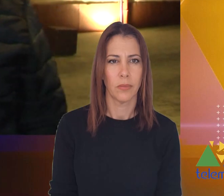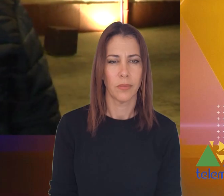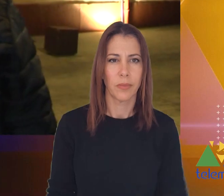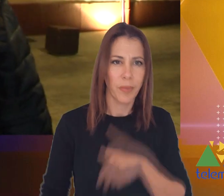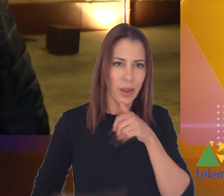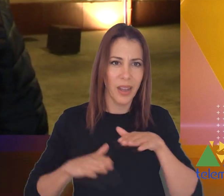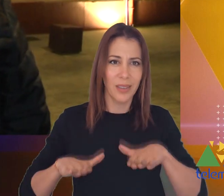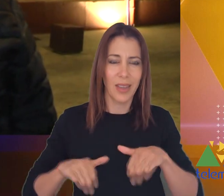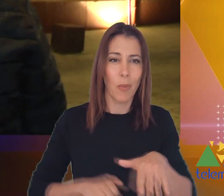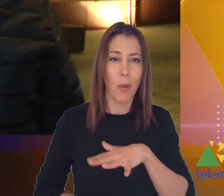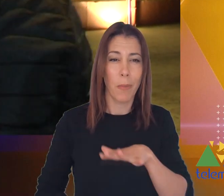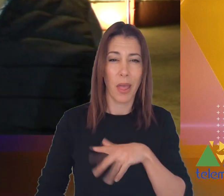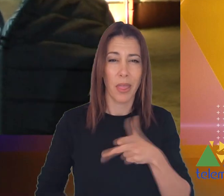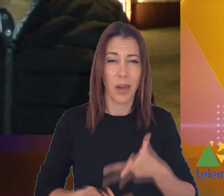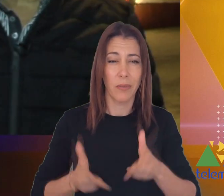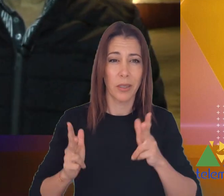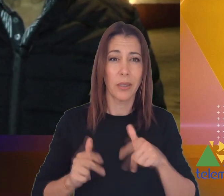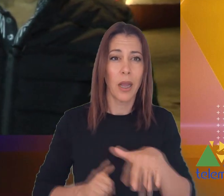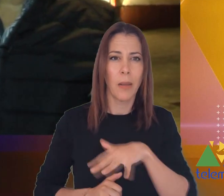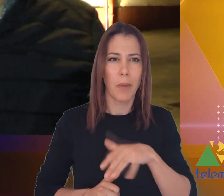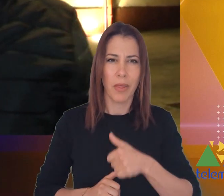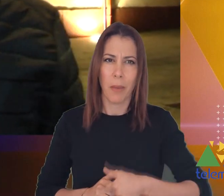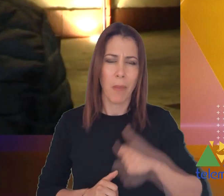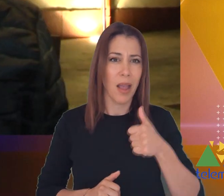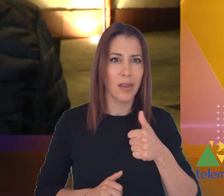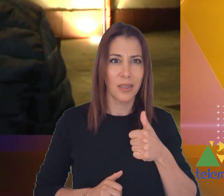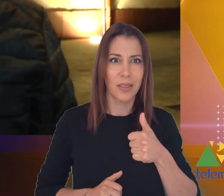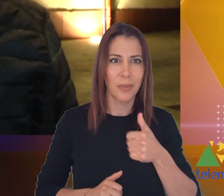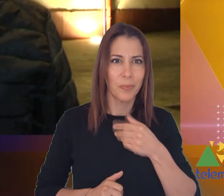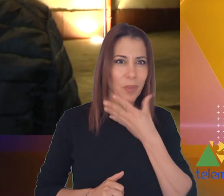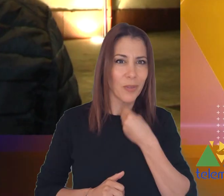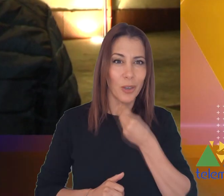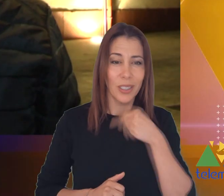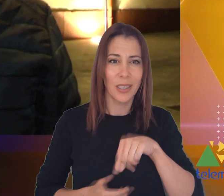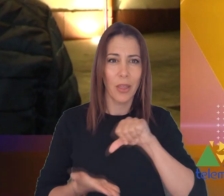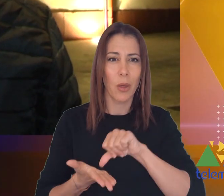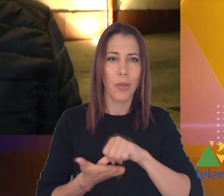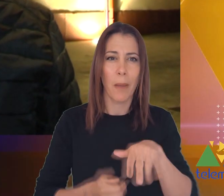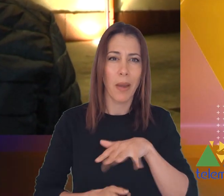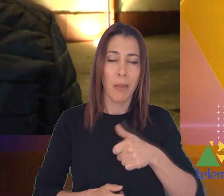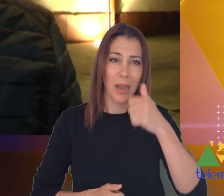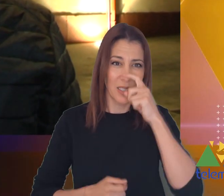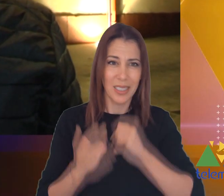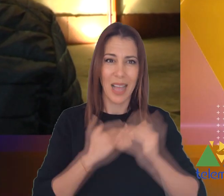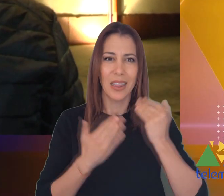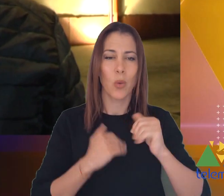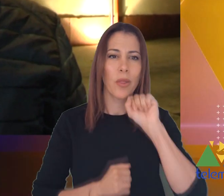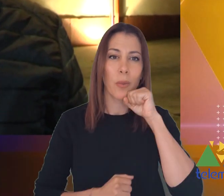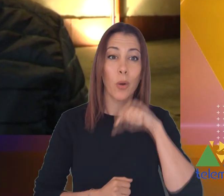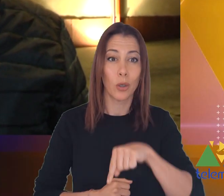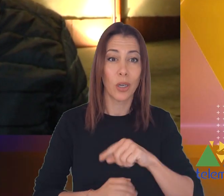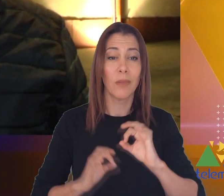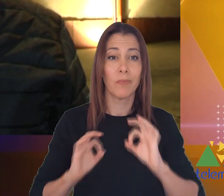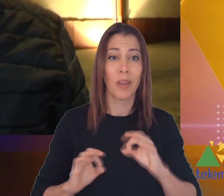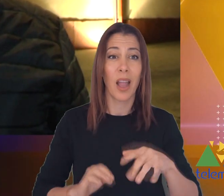Estamos en la Plaza de la Libertad, una de las plazas más emblemáticas de la ciudad, una de las plazas más antiguas de Motril, que fue